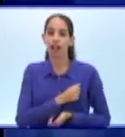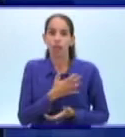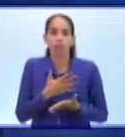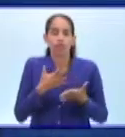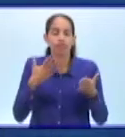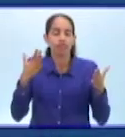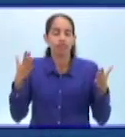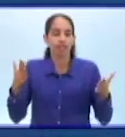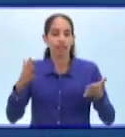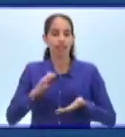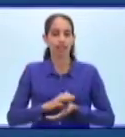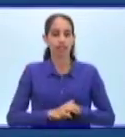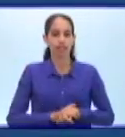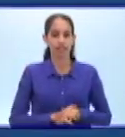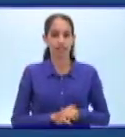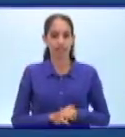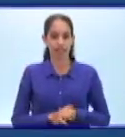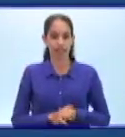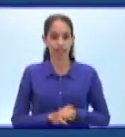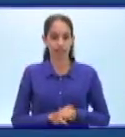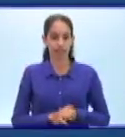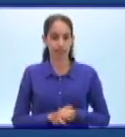yo estoy diciendo que es así.